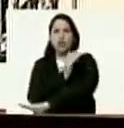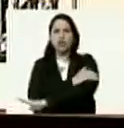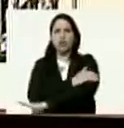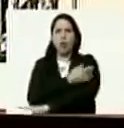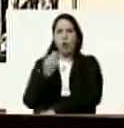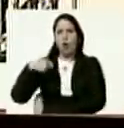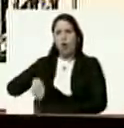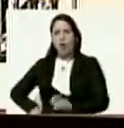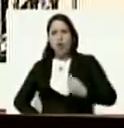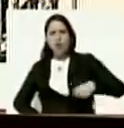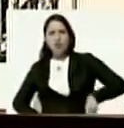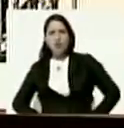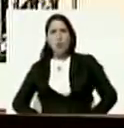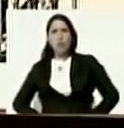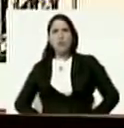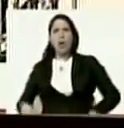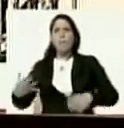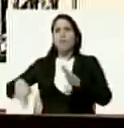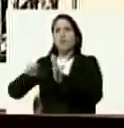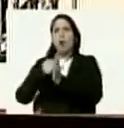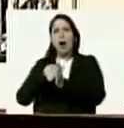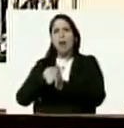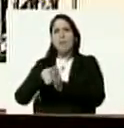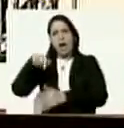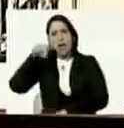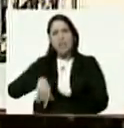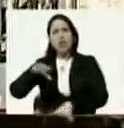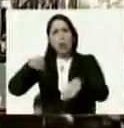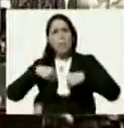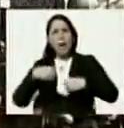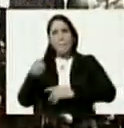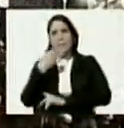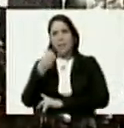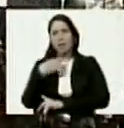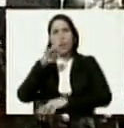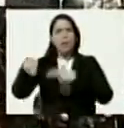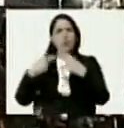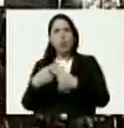y podrida vuelva al Palacio de Miraflores, más nunca.